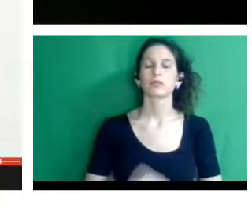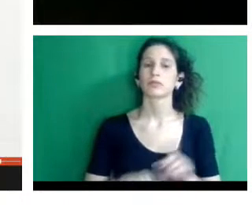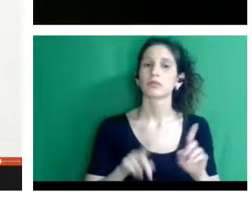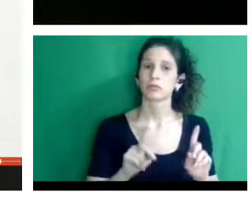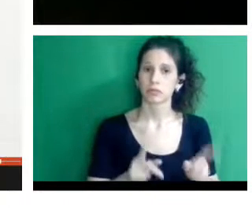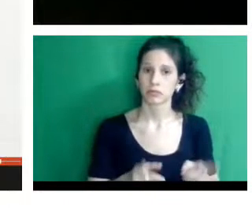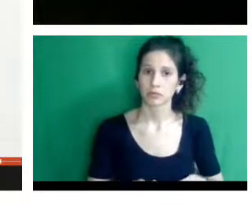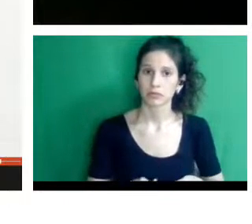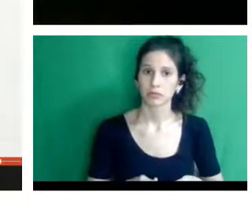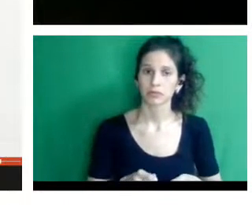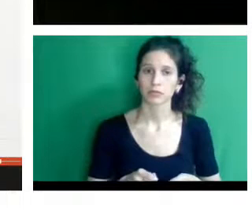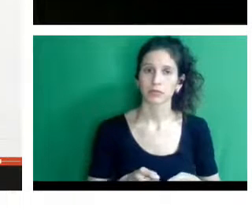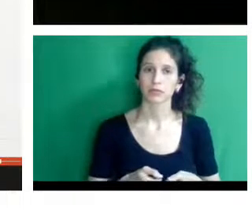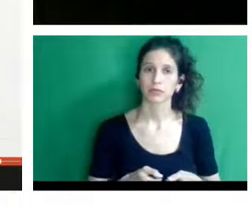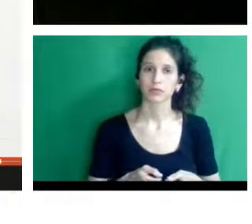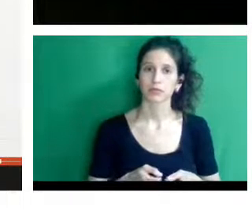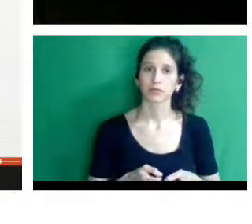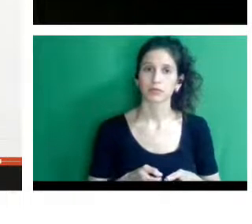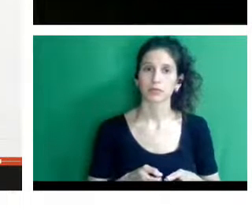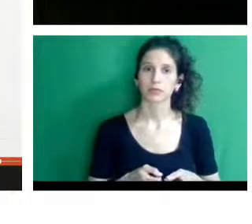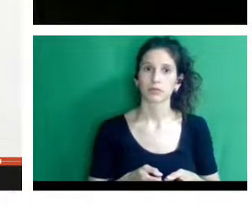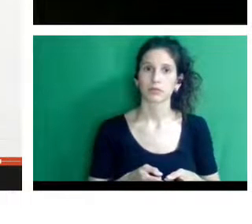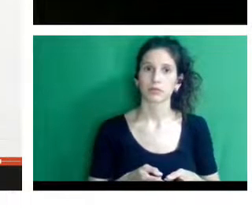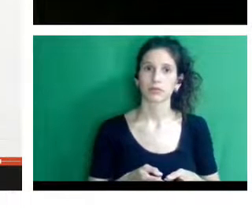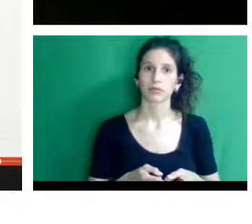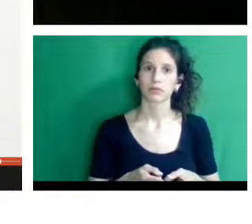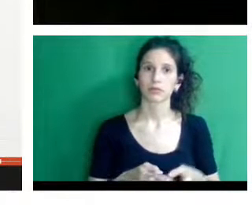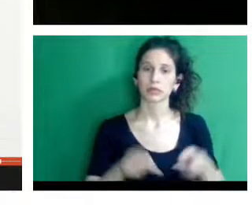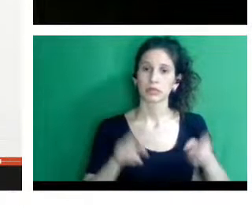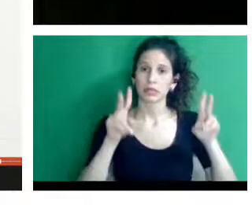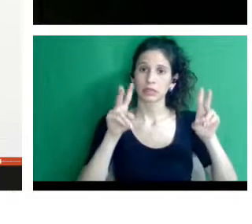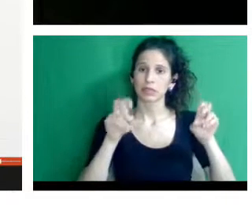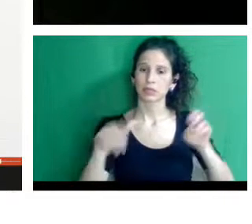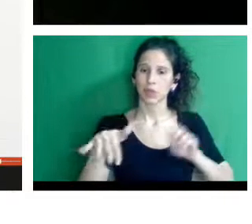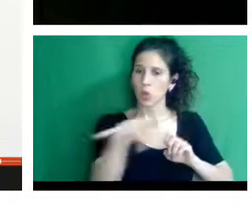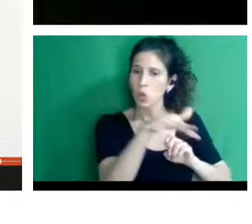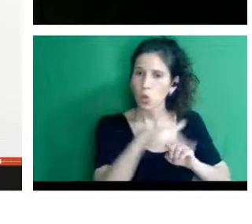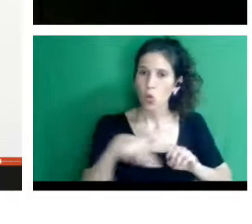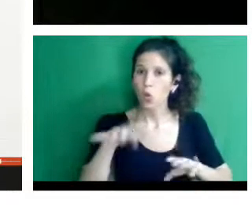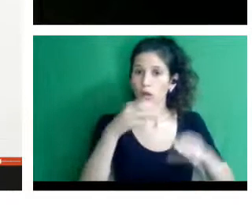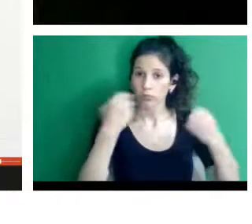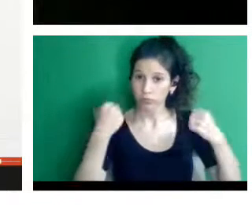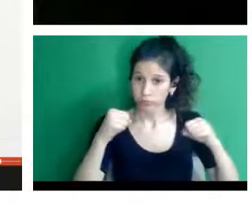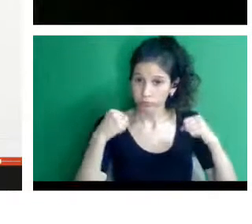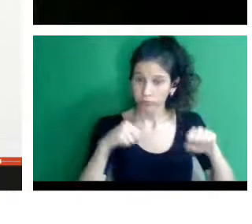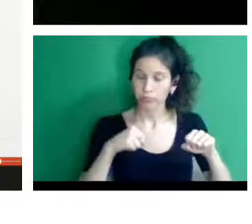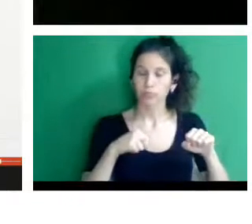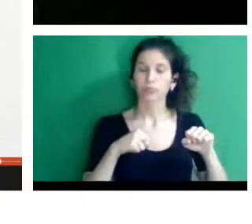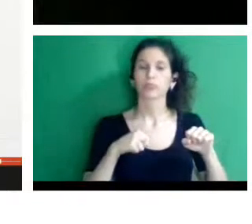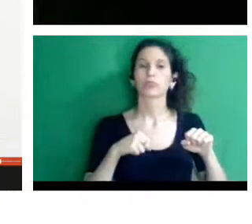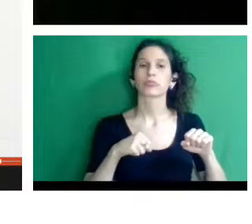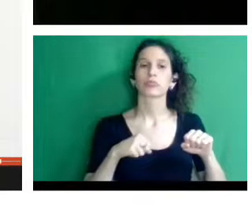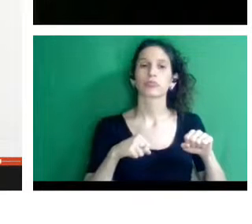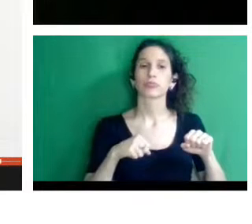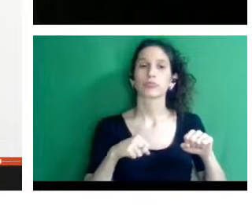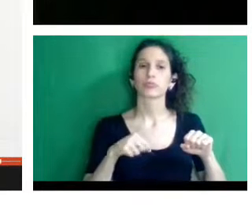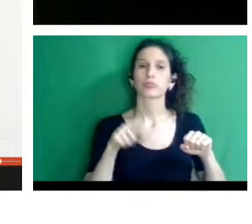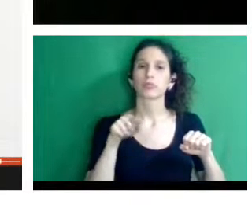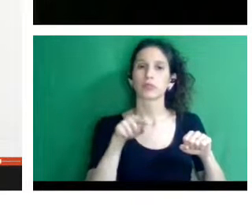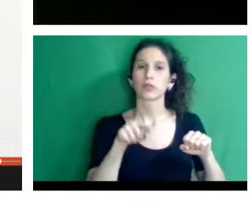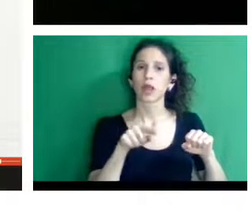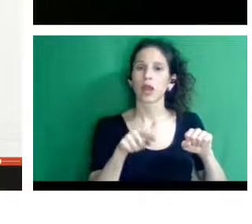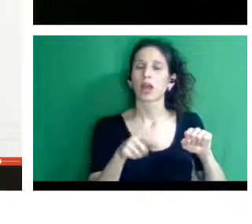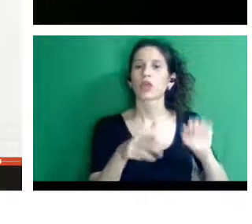en la parte 1, que es lo de la parte de escenarios deportivos, entonces se tuvo en cuenta toda la normatividad jurídica nacional